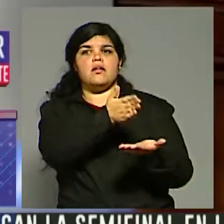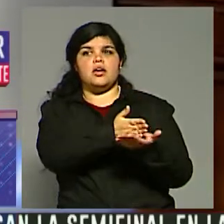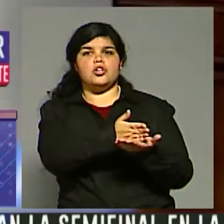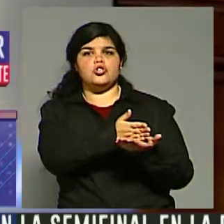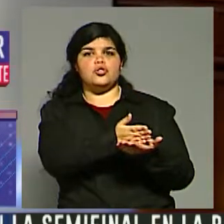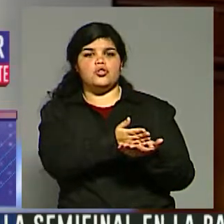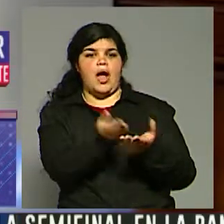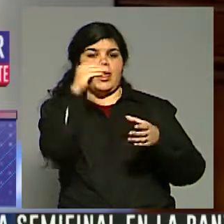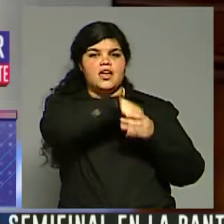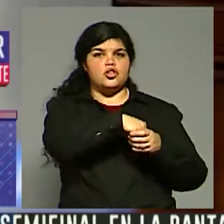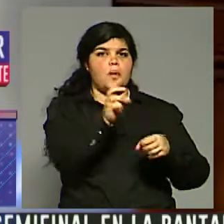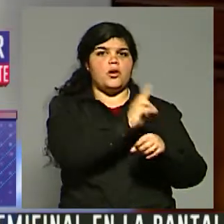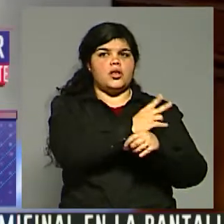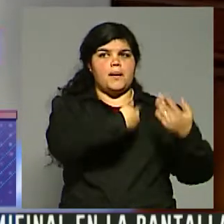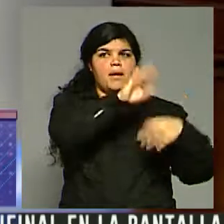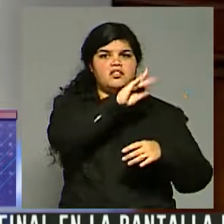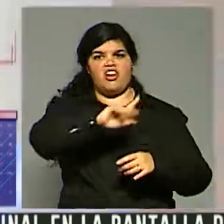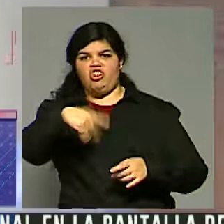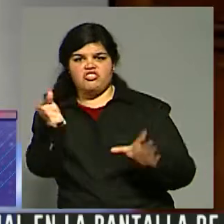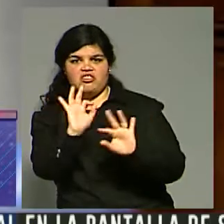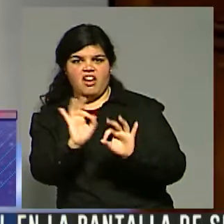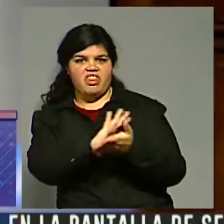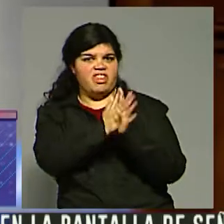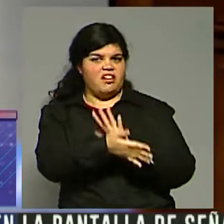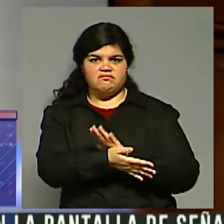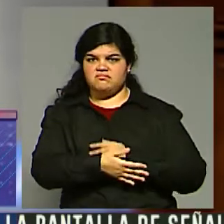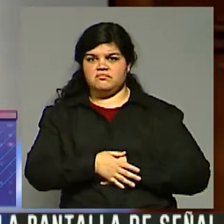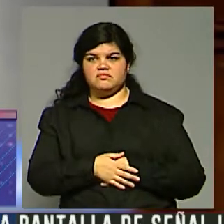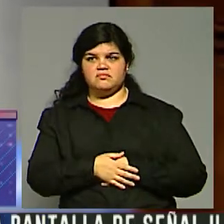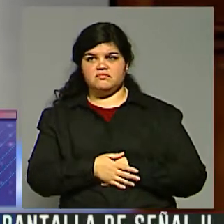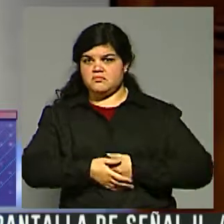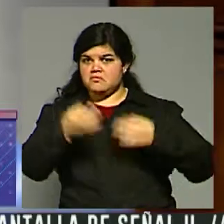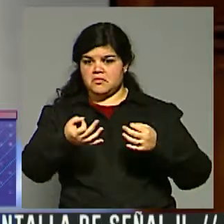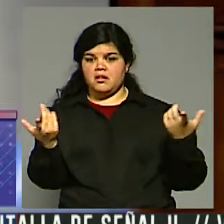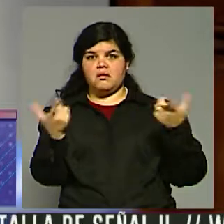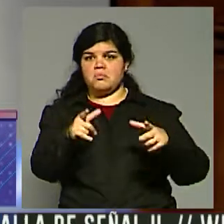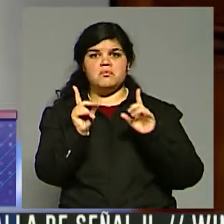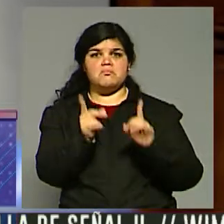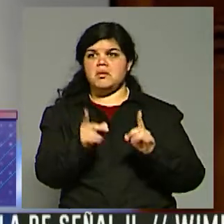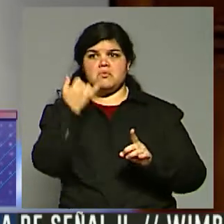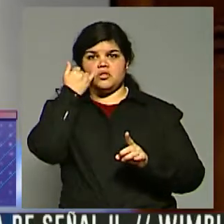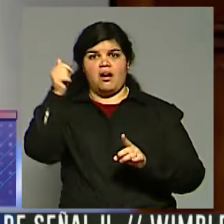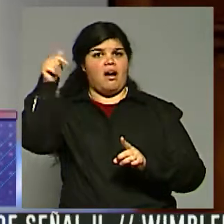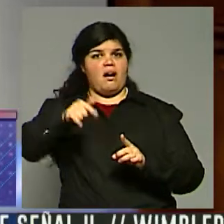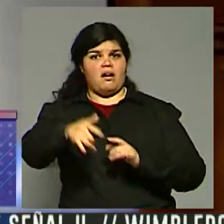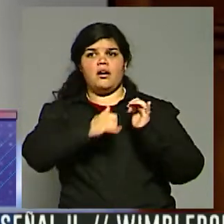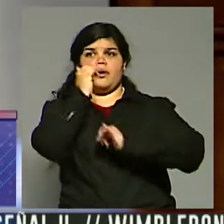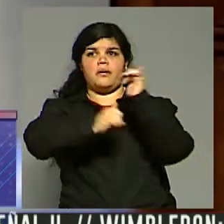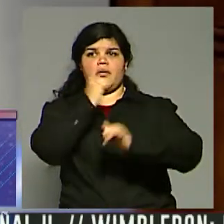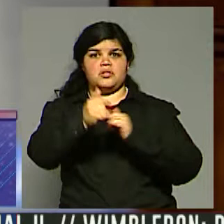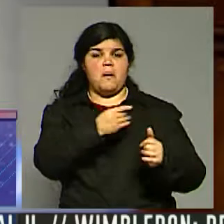es más protector. En el otro no dice absolutamente nada. Pues bien, ese comité, como ya se ha dicho acá por parte de